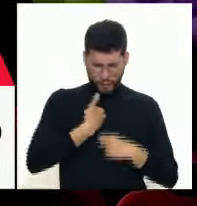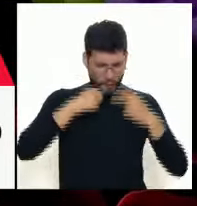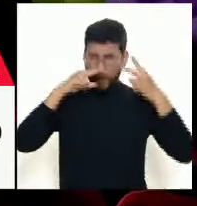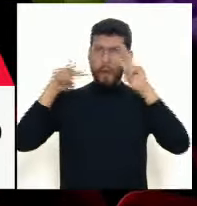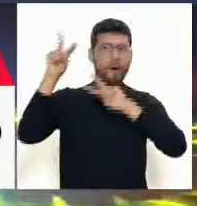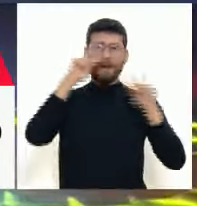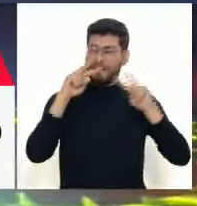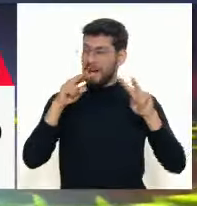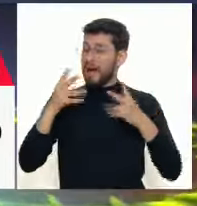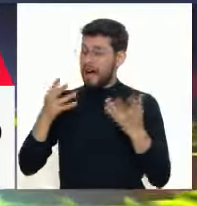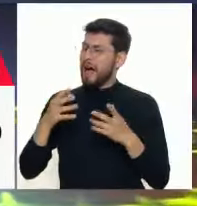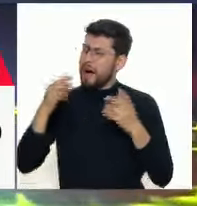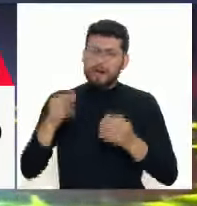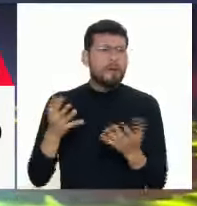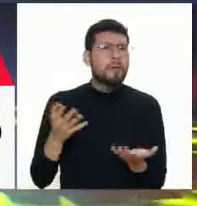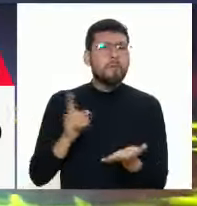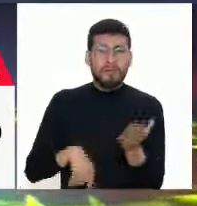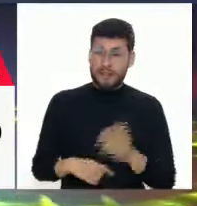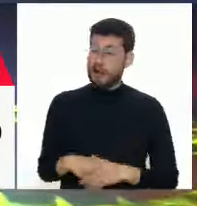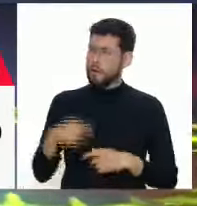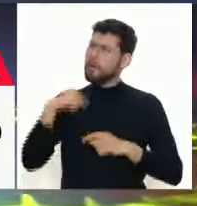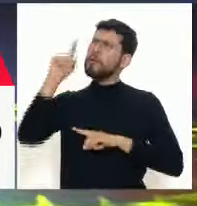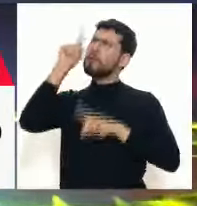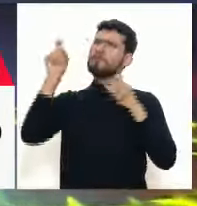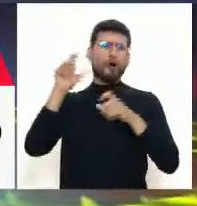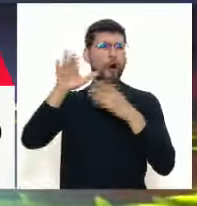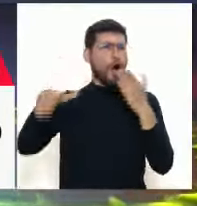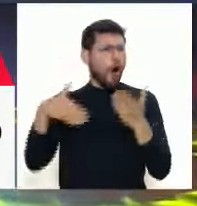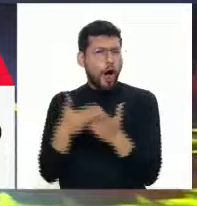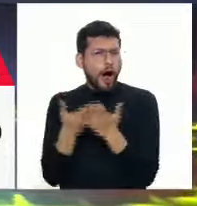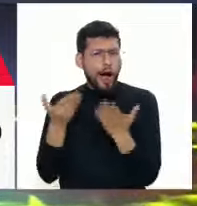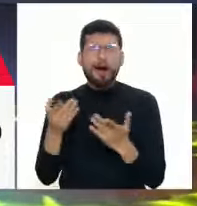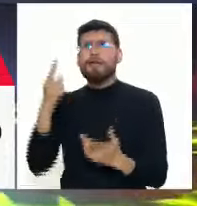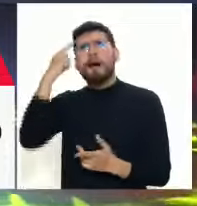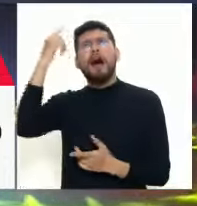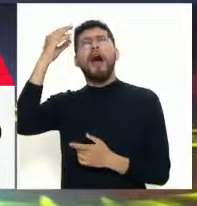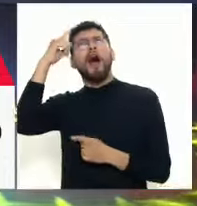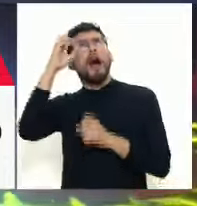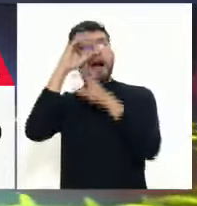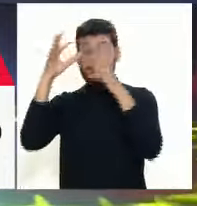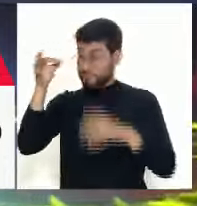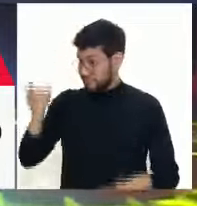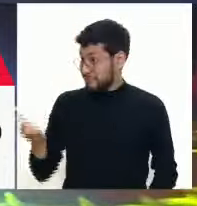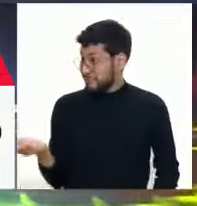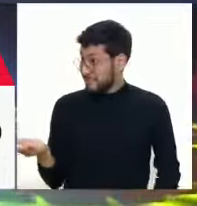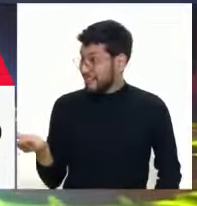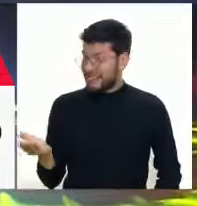de la realidad, ¿verdad? Y que incluso nos hace cuestionar todo aquello que creemos saber, ¿no es así?